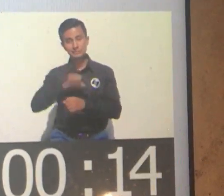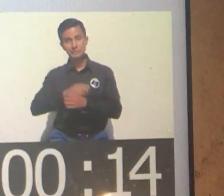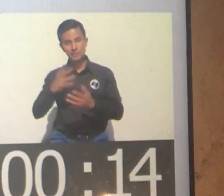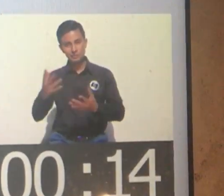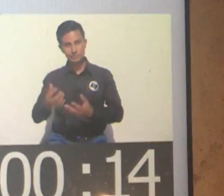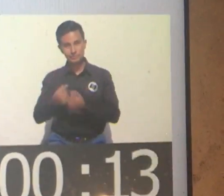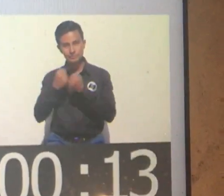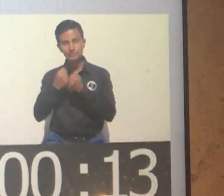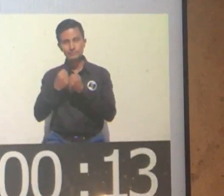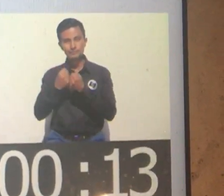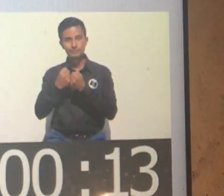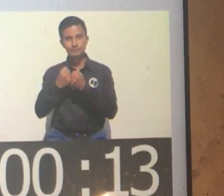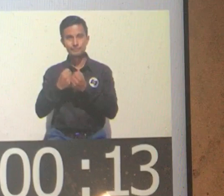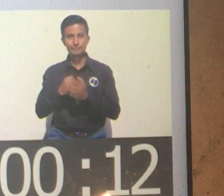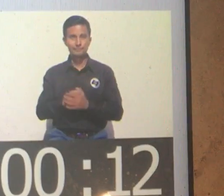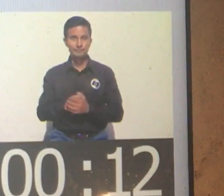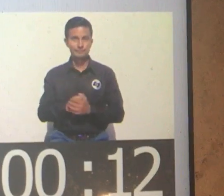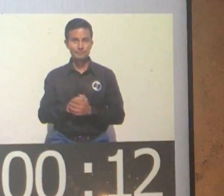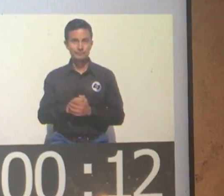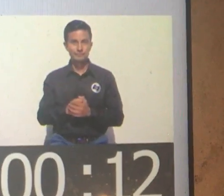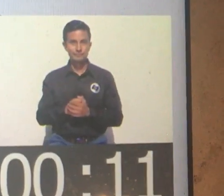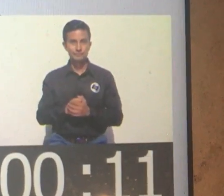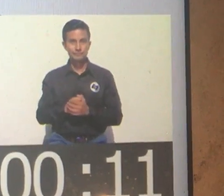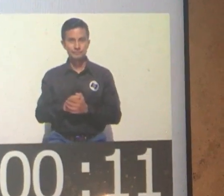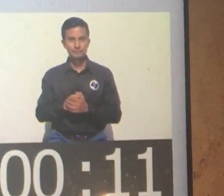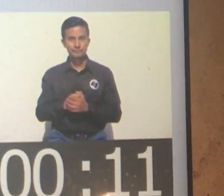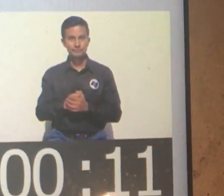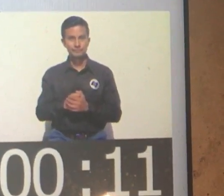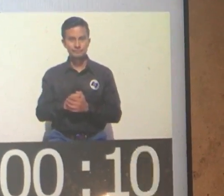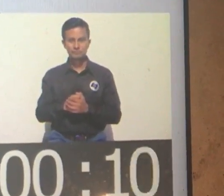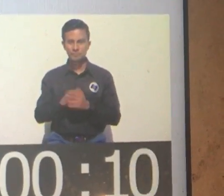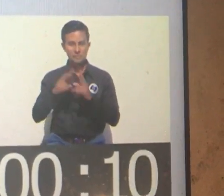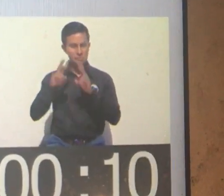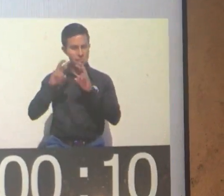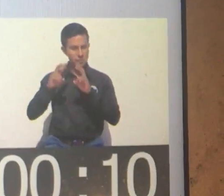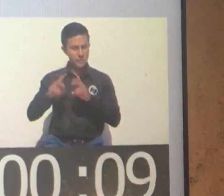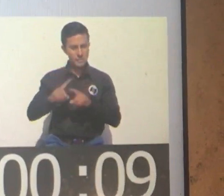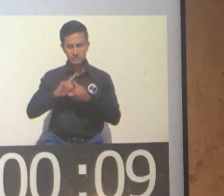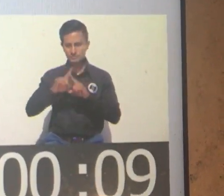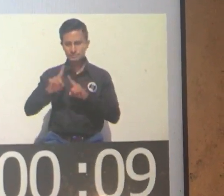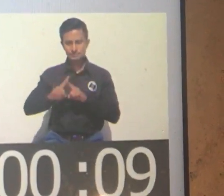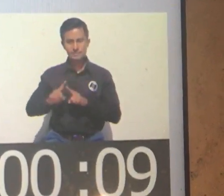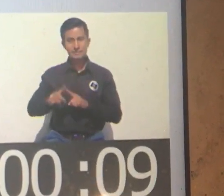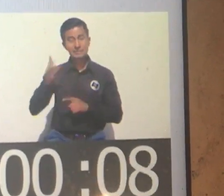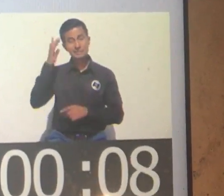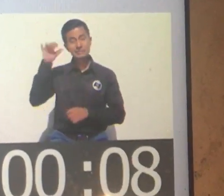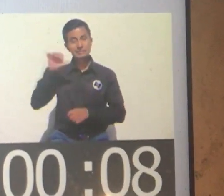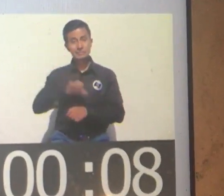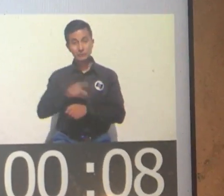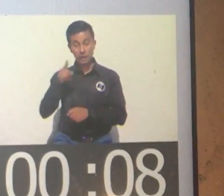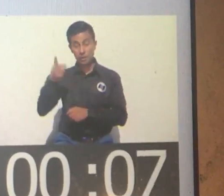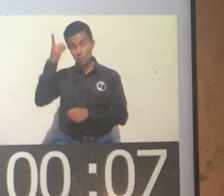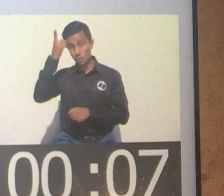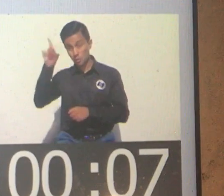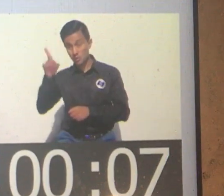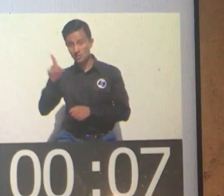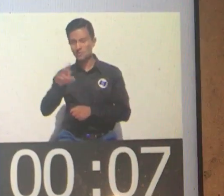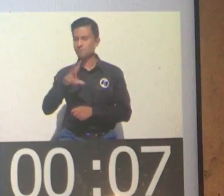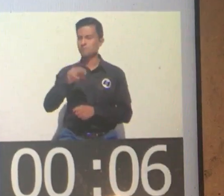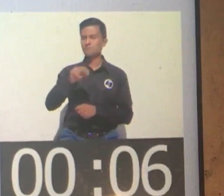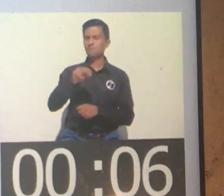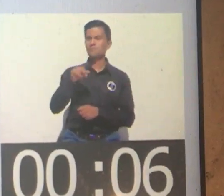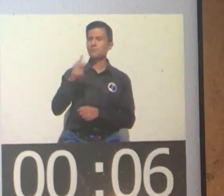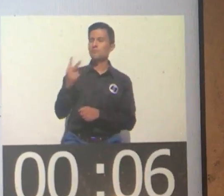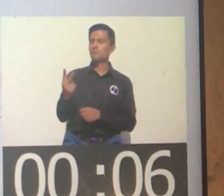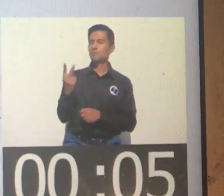vamos a rescatar en todos los sentidos porque esa miguel allende no tiene dueño y dos hermanos se